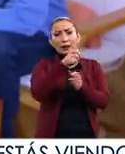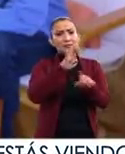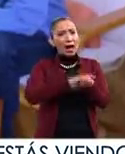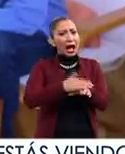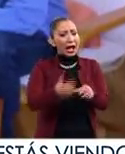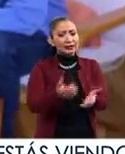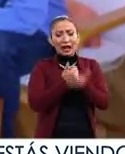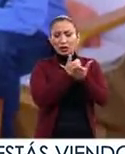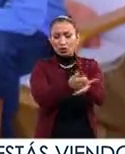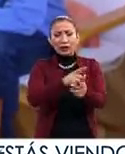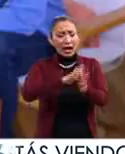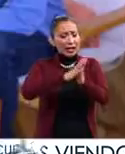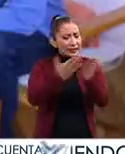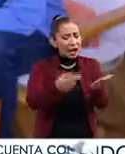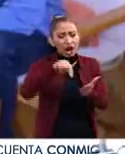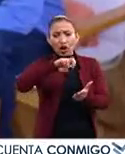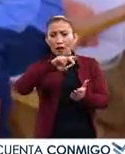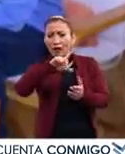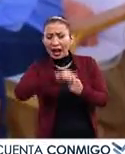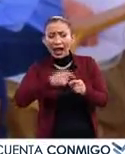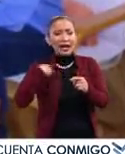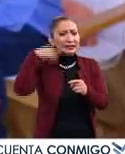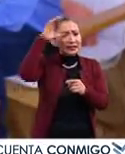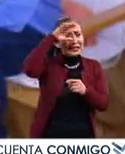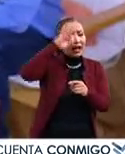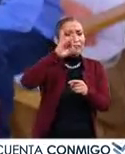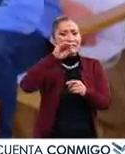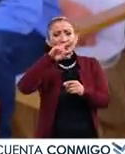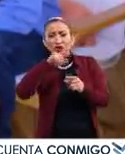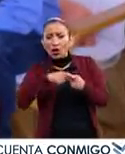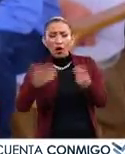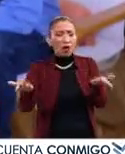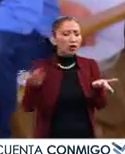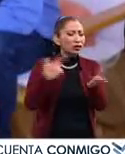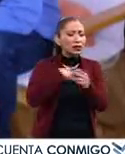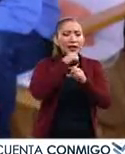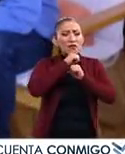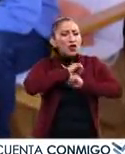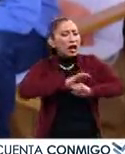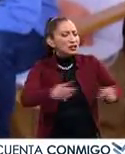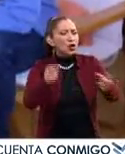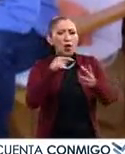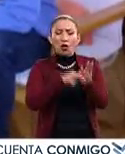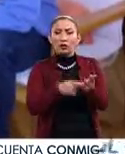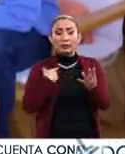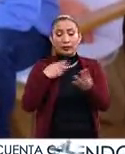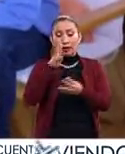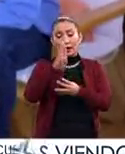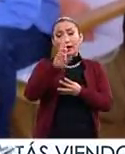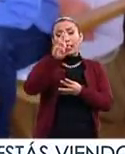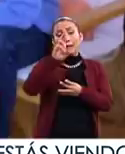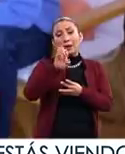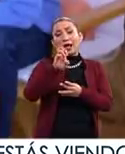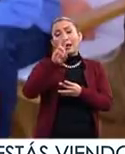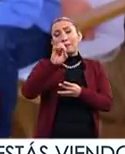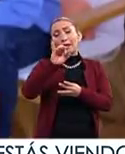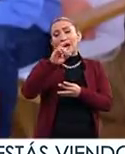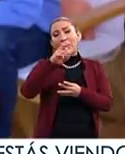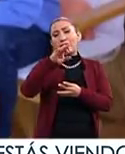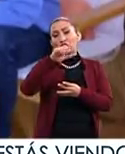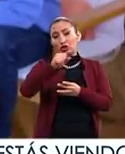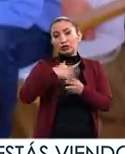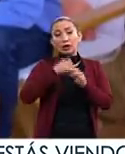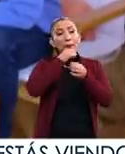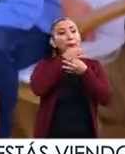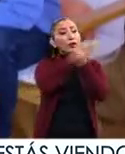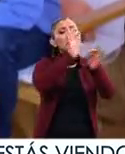impacto. Literatura, novelas, ciencia ficción, O sea, se novelas amplía de el aventuras, panorama. divulgación. Luego, los breviarios, divulgación y más